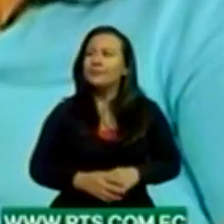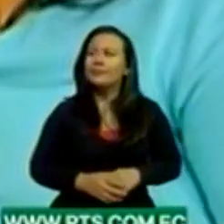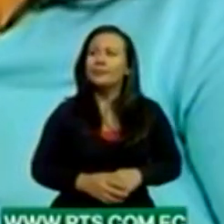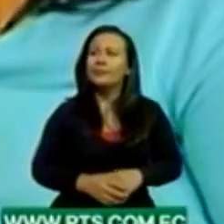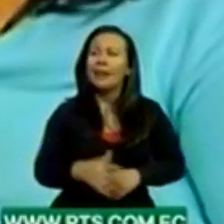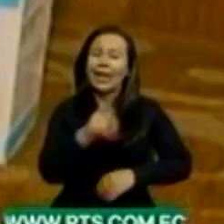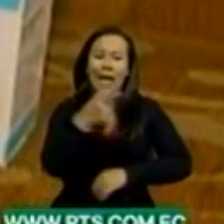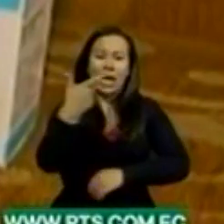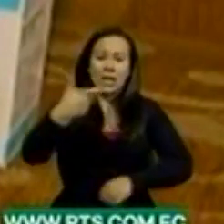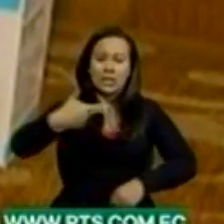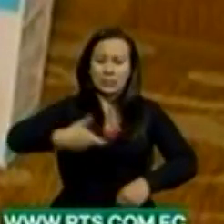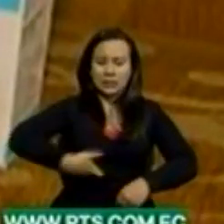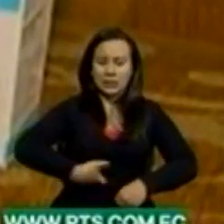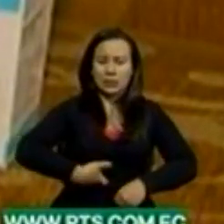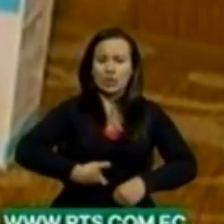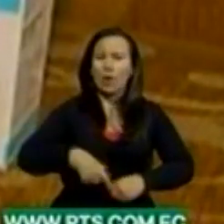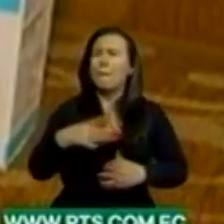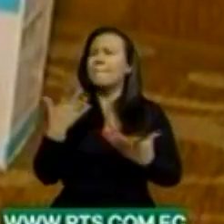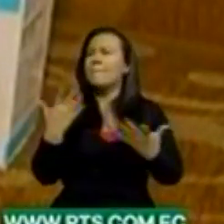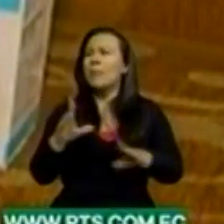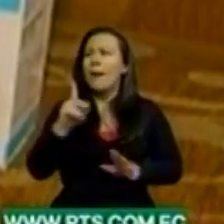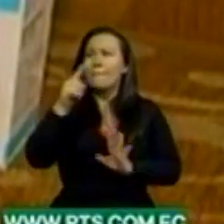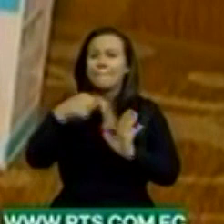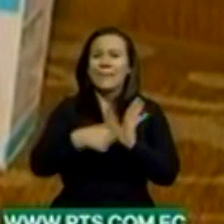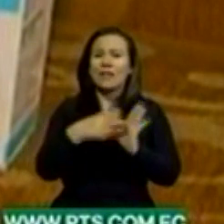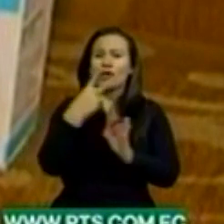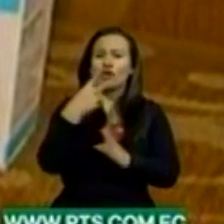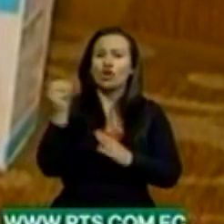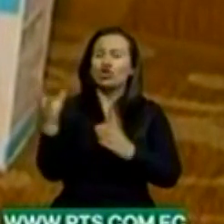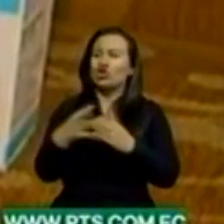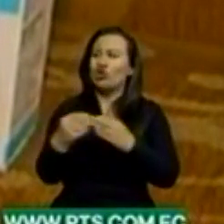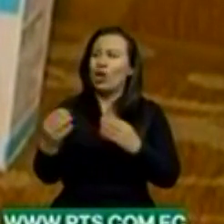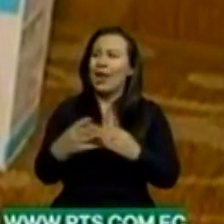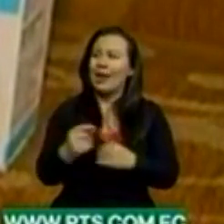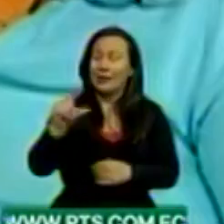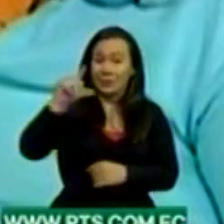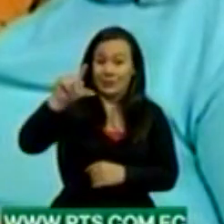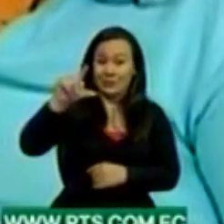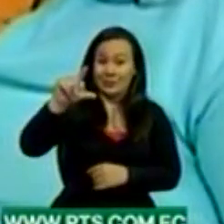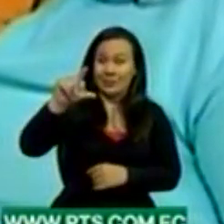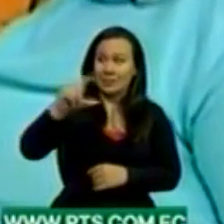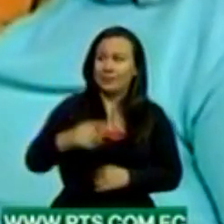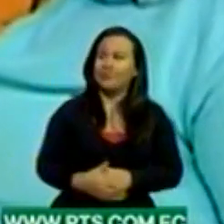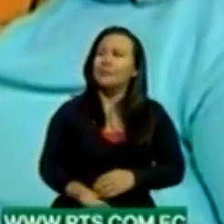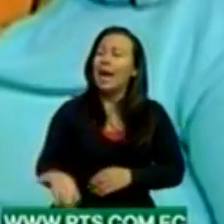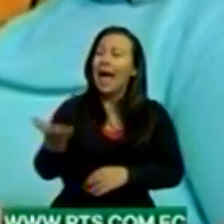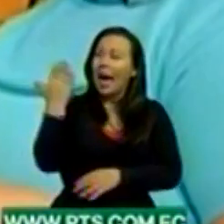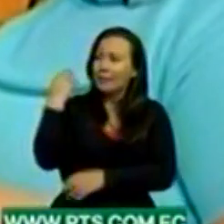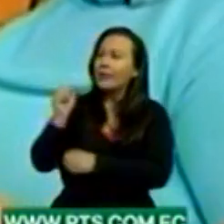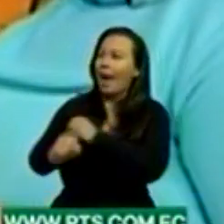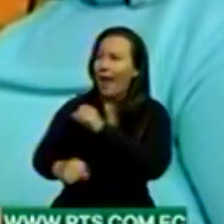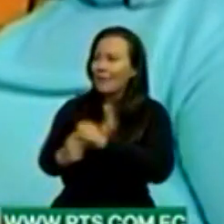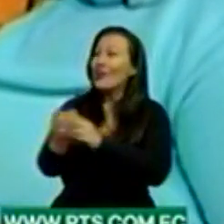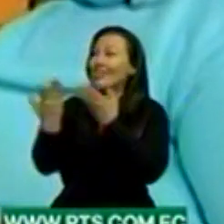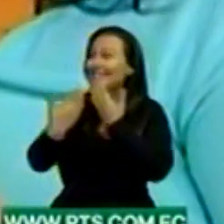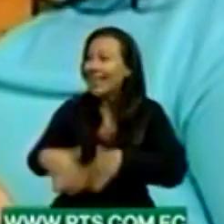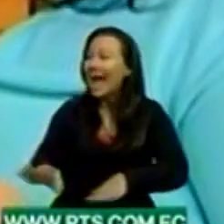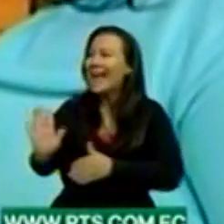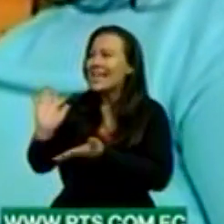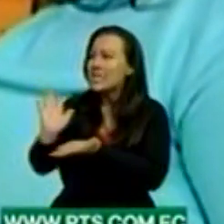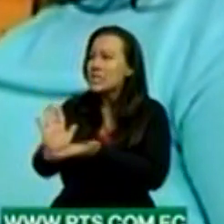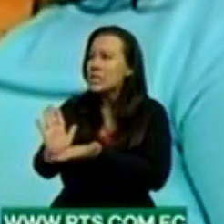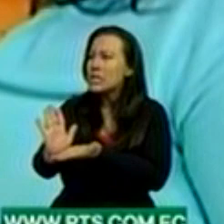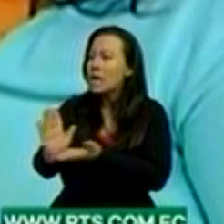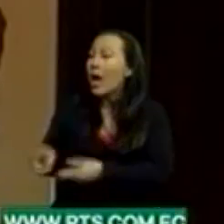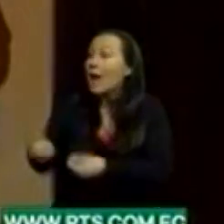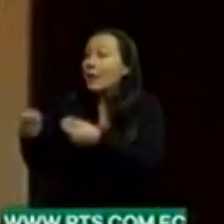una inyección que vale como alrededor de 1.200 dólares. Pero esa ampolla, a ver, el año pasado ya el IES la sacó del